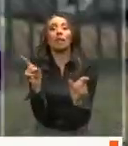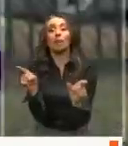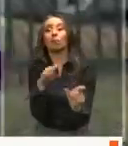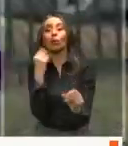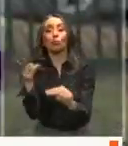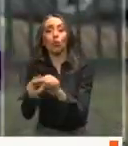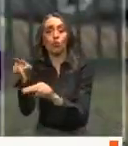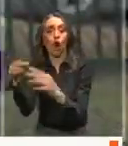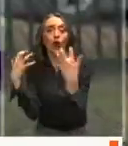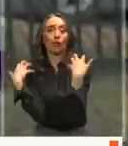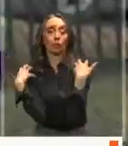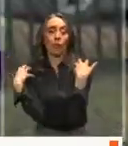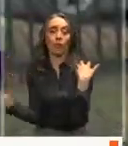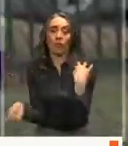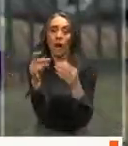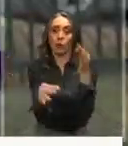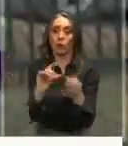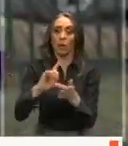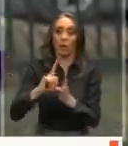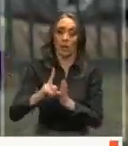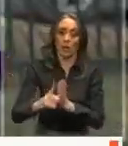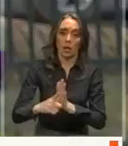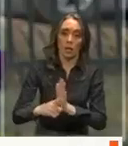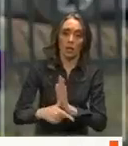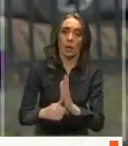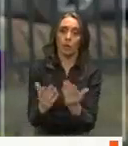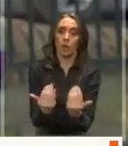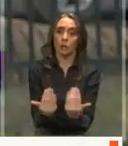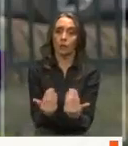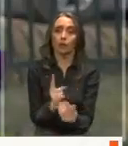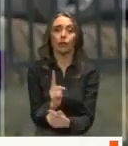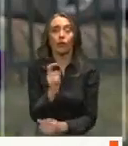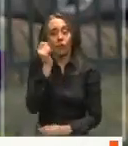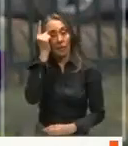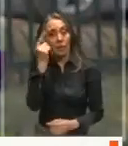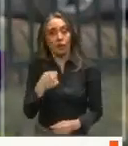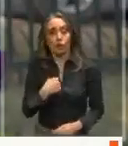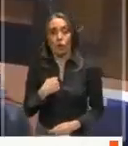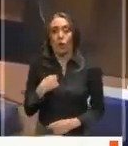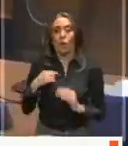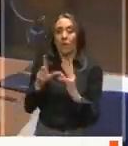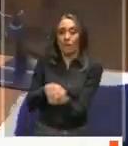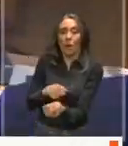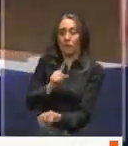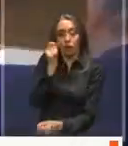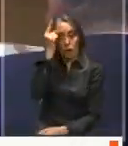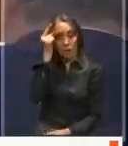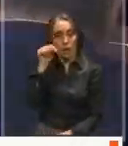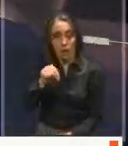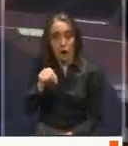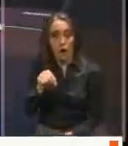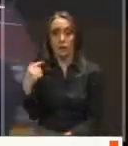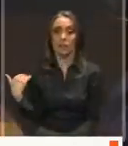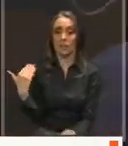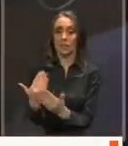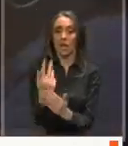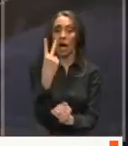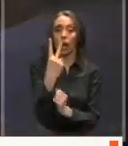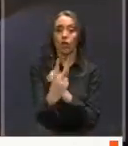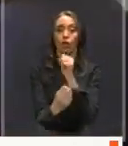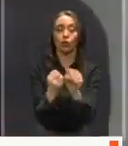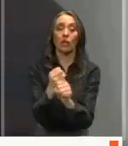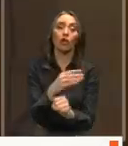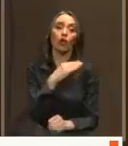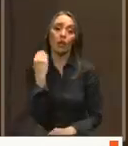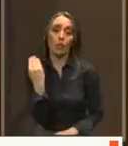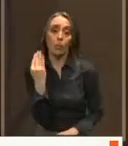han demorado, que hemos estado esperando, que no entendemos, ni yo ni la familia. Si en hoy, cuando ya pasaron 2 aniversarios de su muerte,